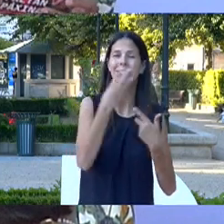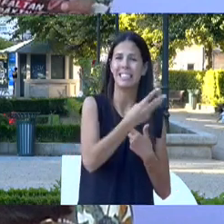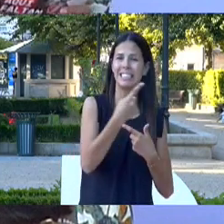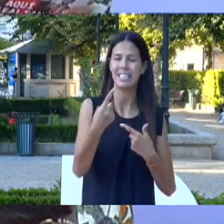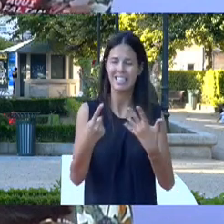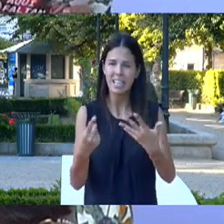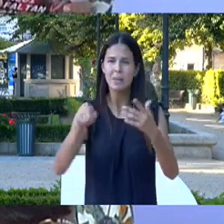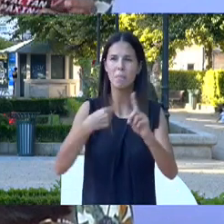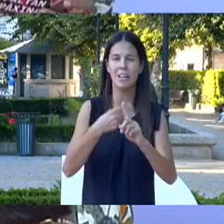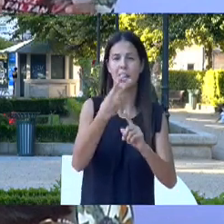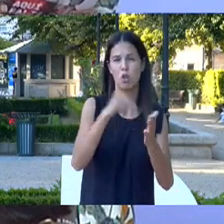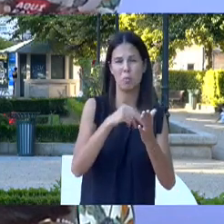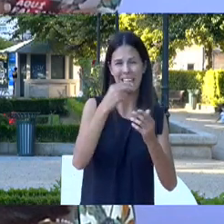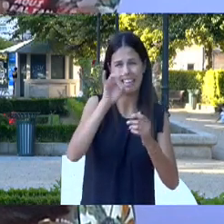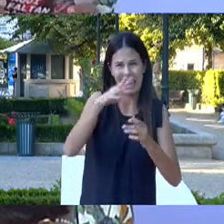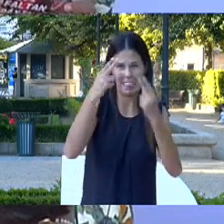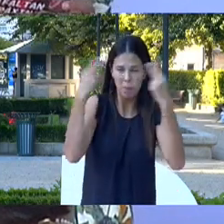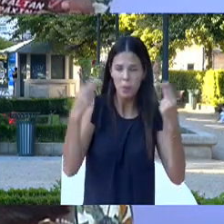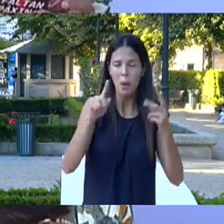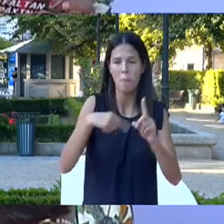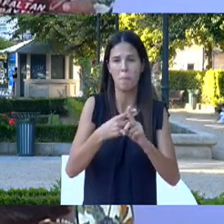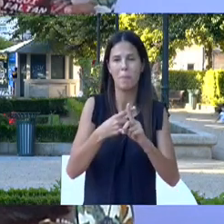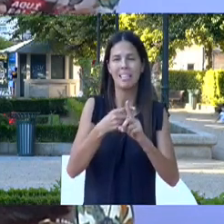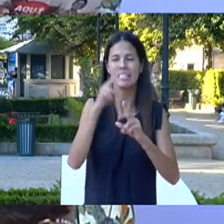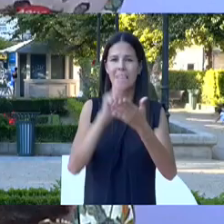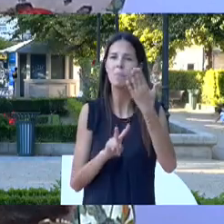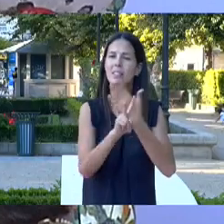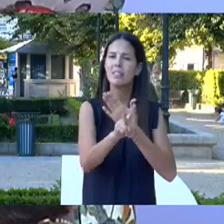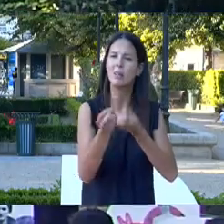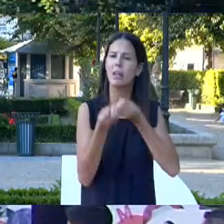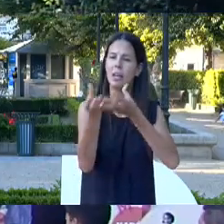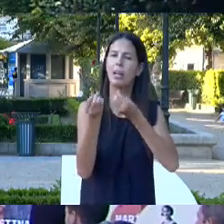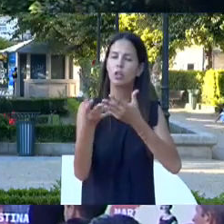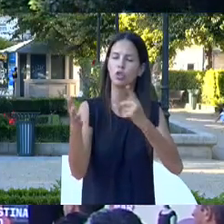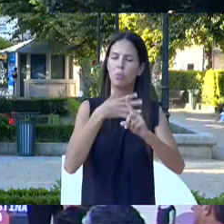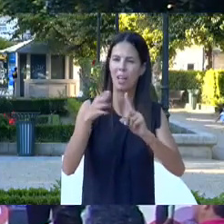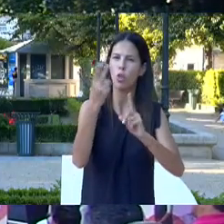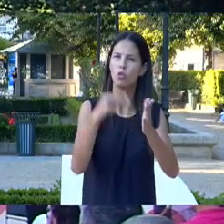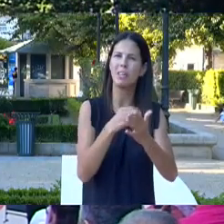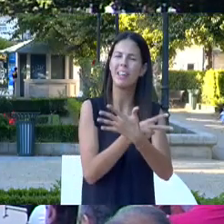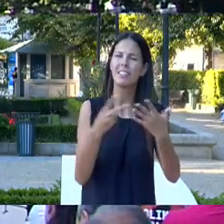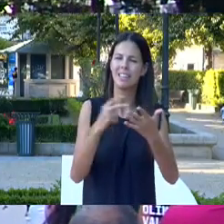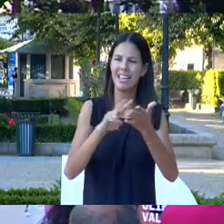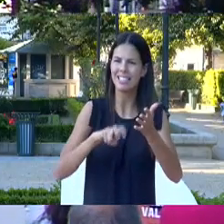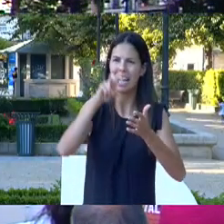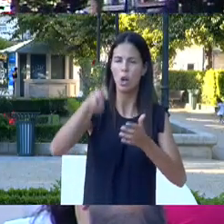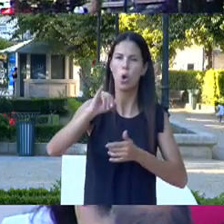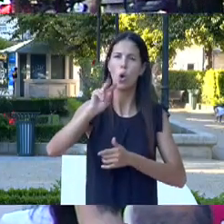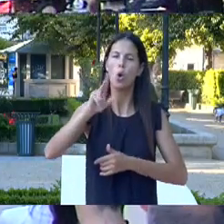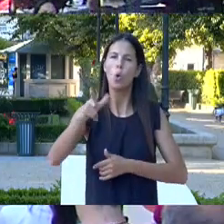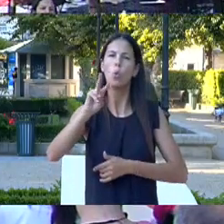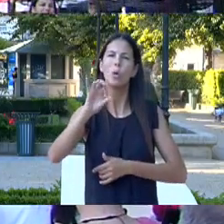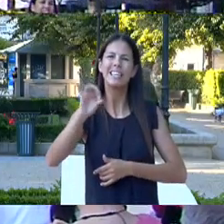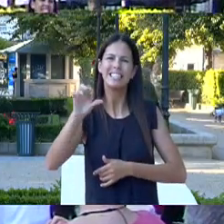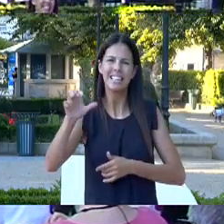no 2015, Invisibles, Relatos do maltrato no 2017, O escalón de Ulises, A Pontevedra dos